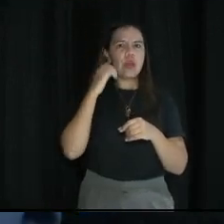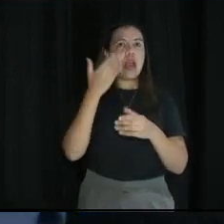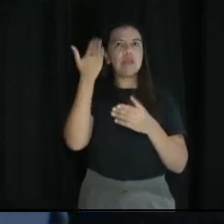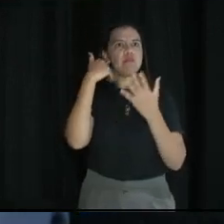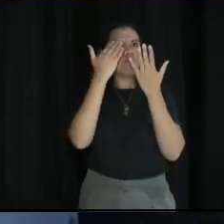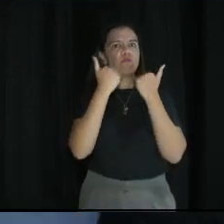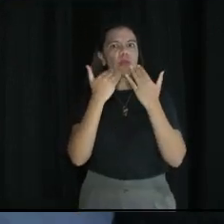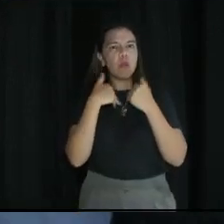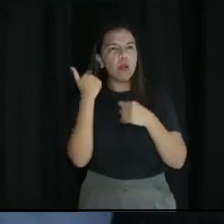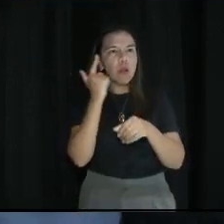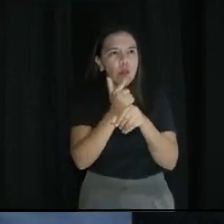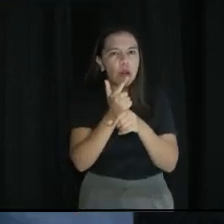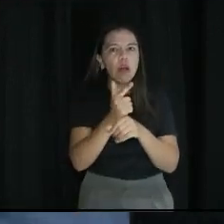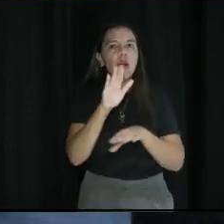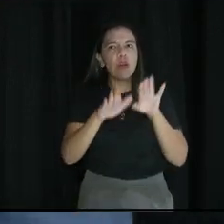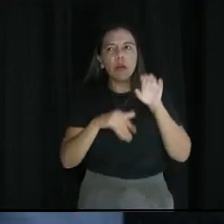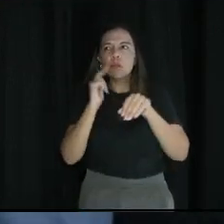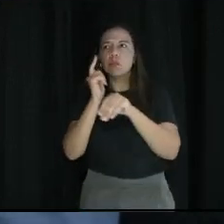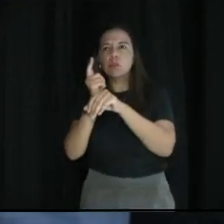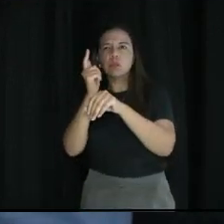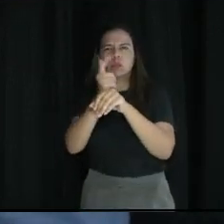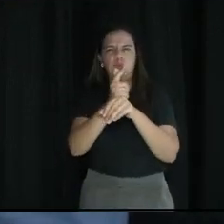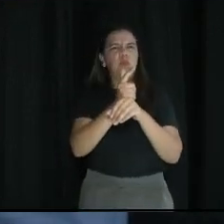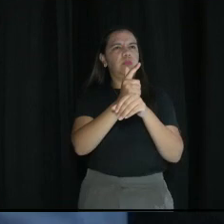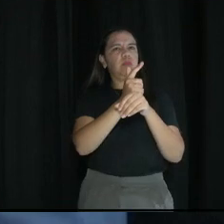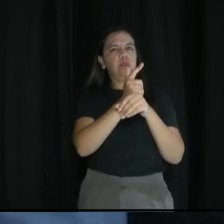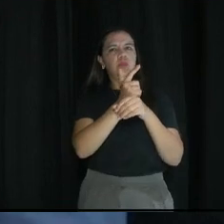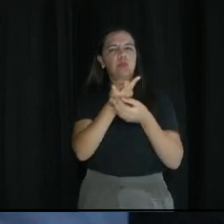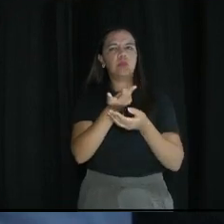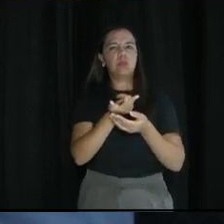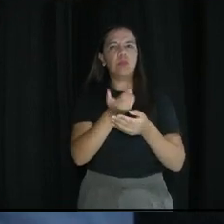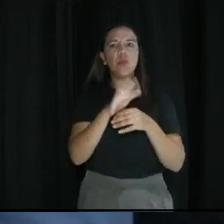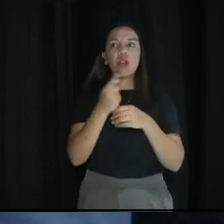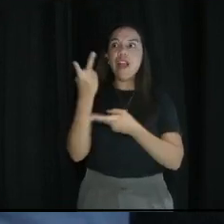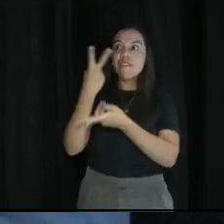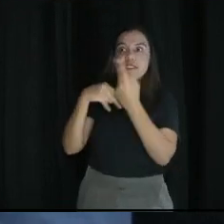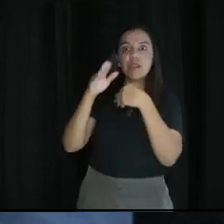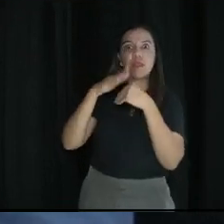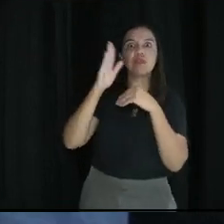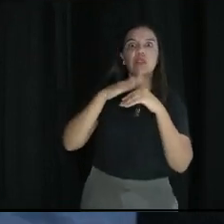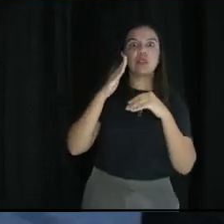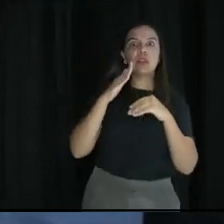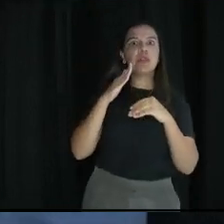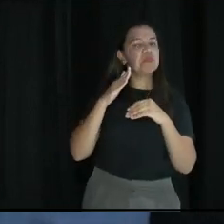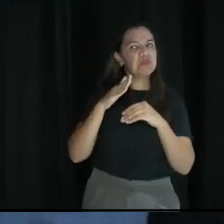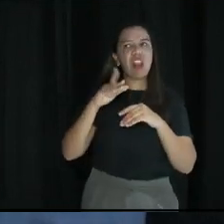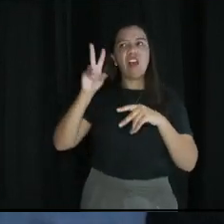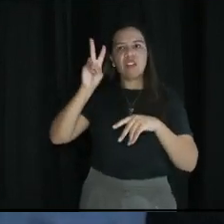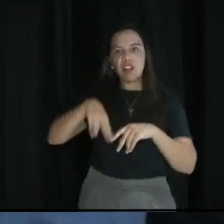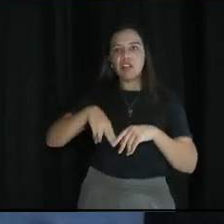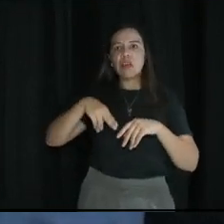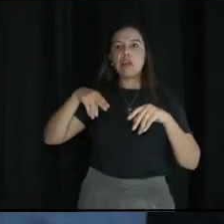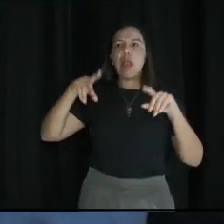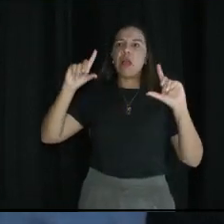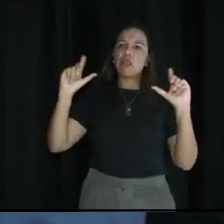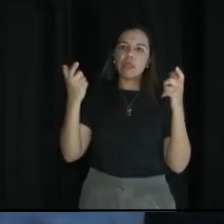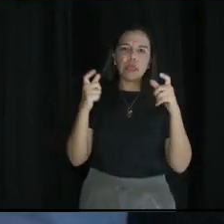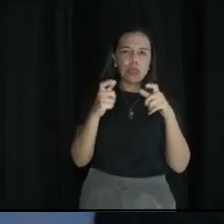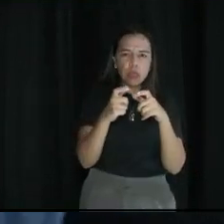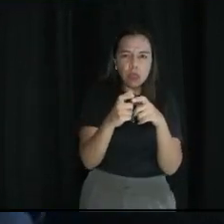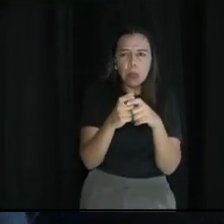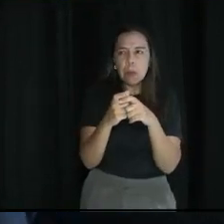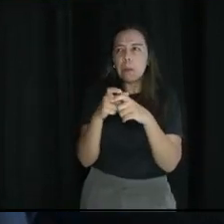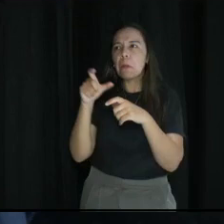nos pueden reportar un avistamiento, pero no porque haya más. Al contrario, hay menos, nada más que se está reduciendo su hábitat. Si se reduce su